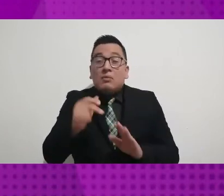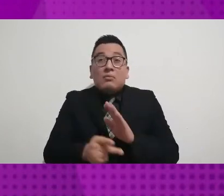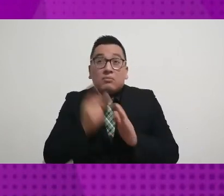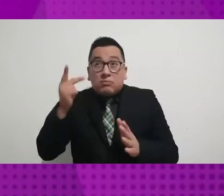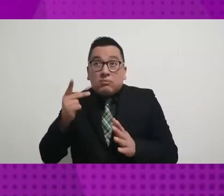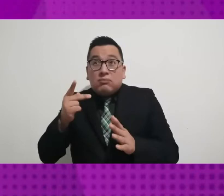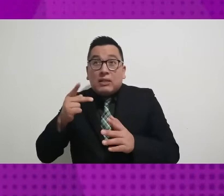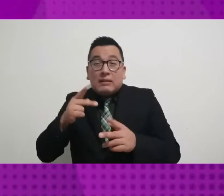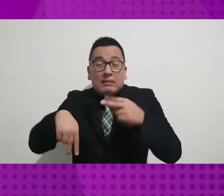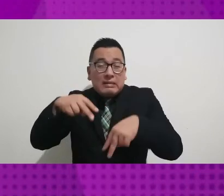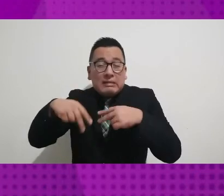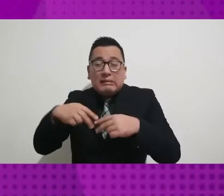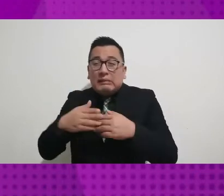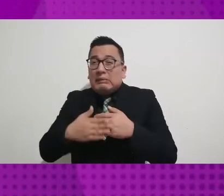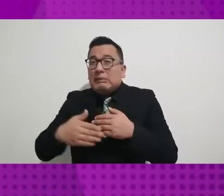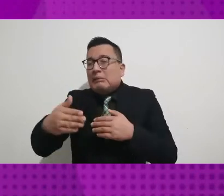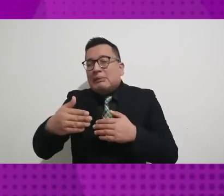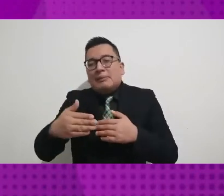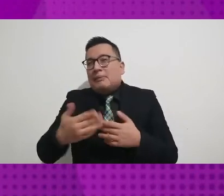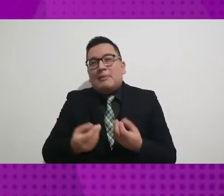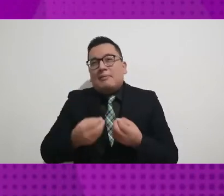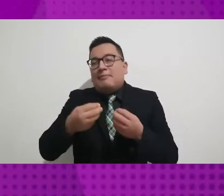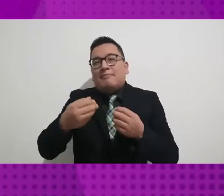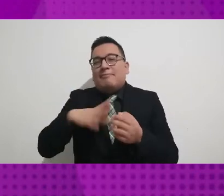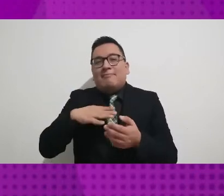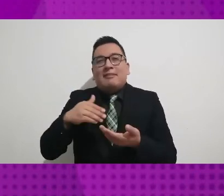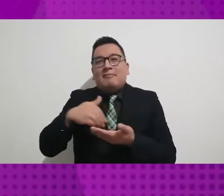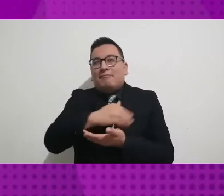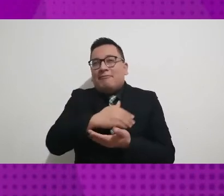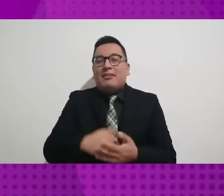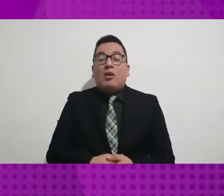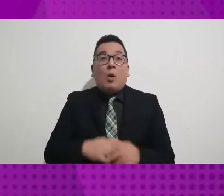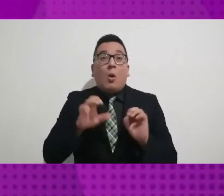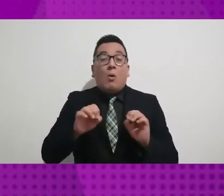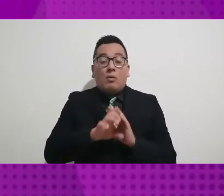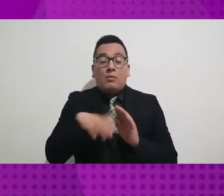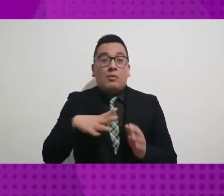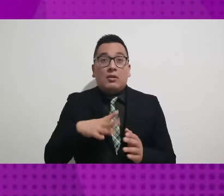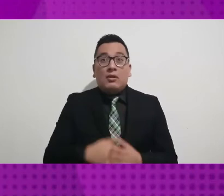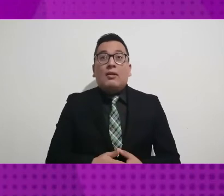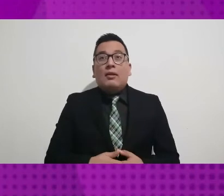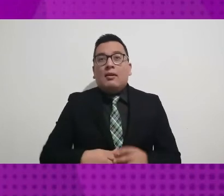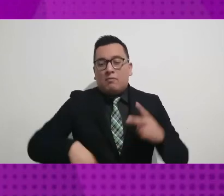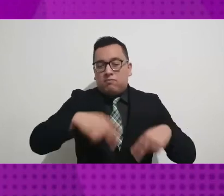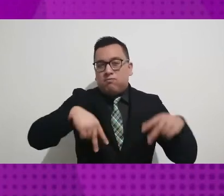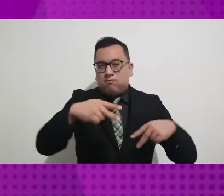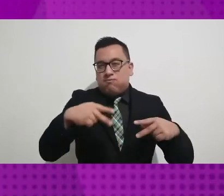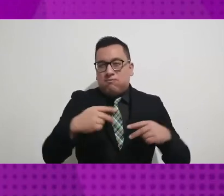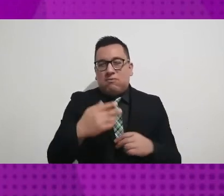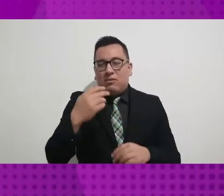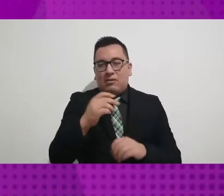al siguiente torneo, pues, no pasa la liguilla, ¿no? O campeones del mundo que en un